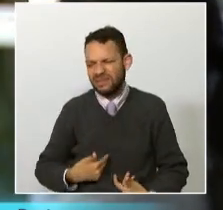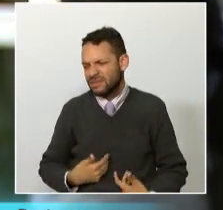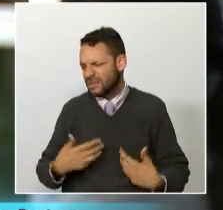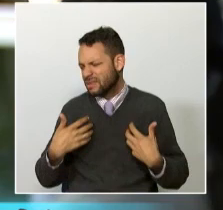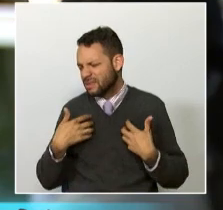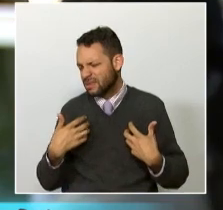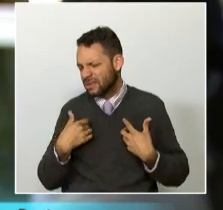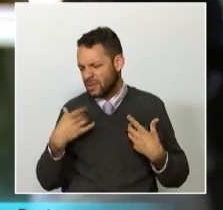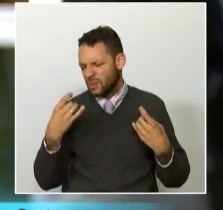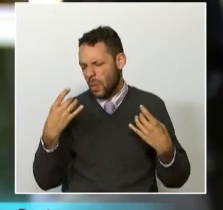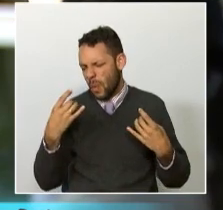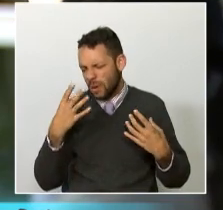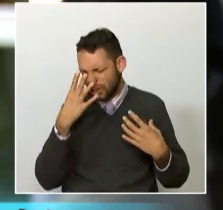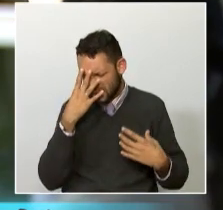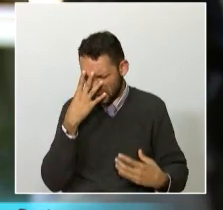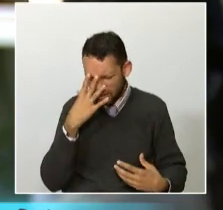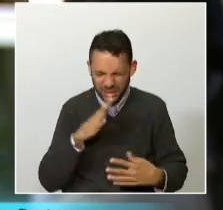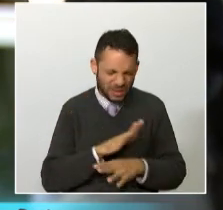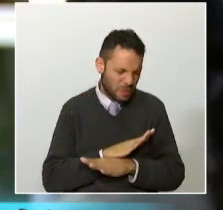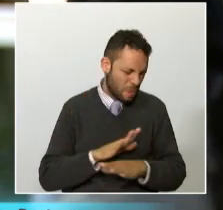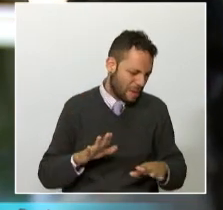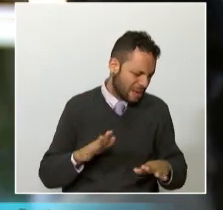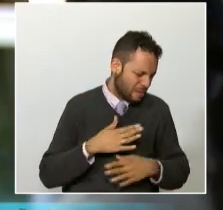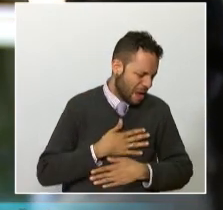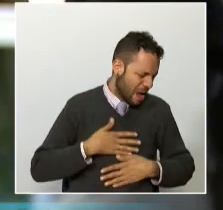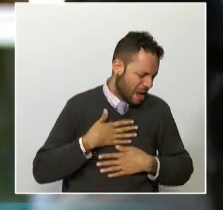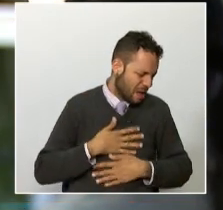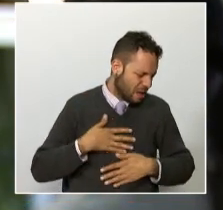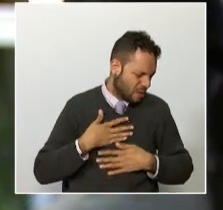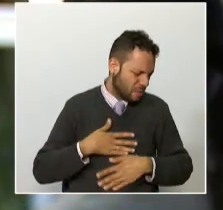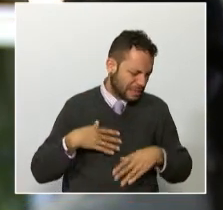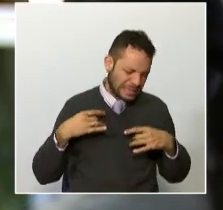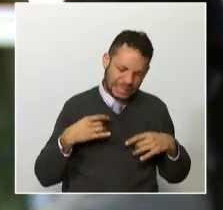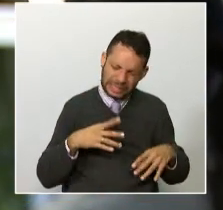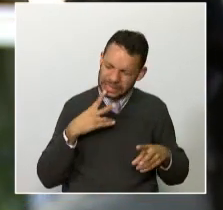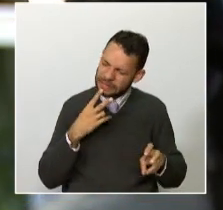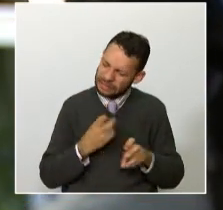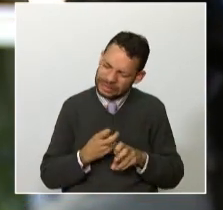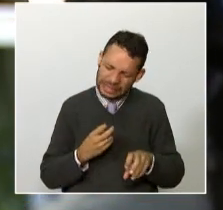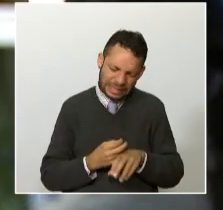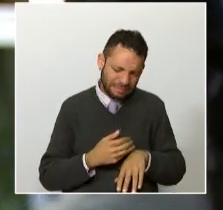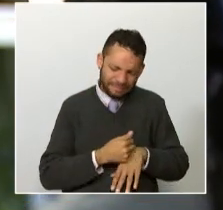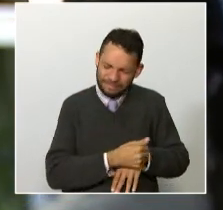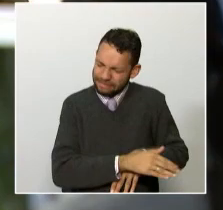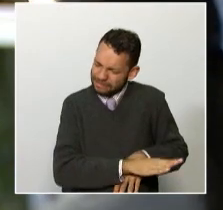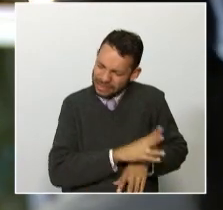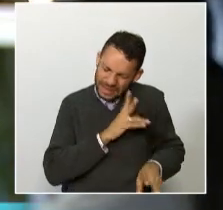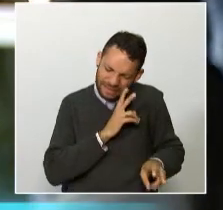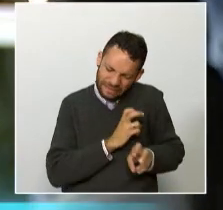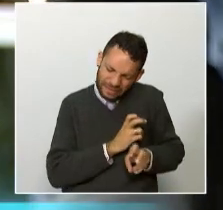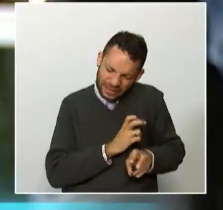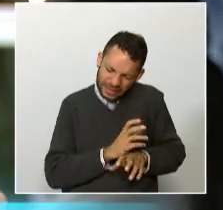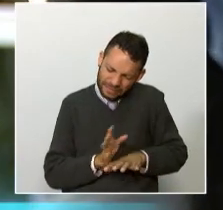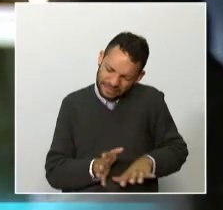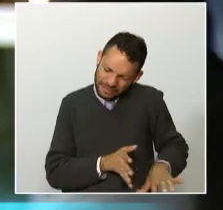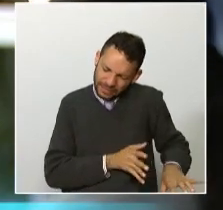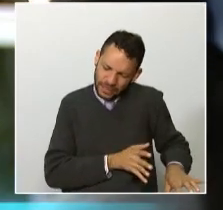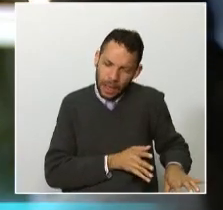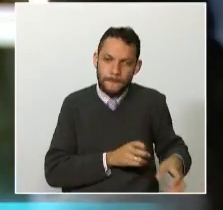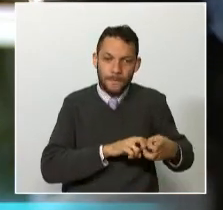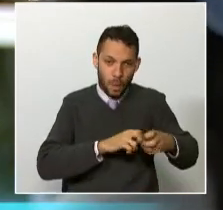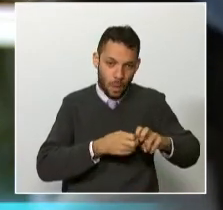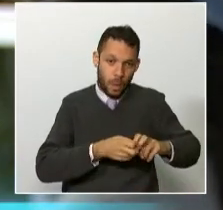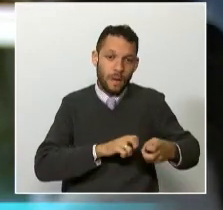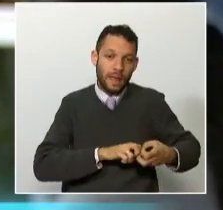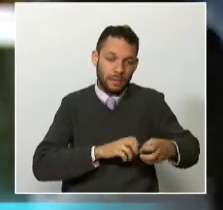ese dolor y esto inflamado y tal, pues le afecta su estado de ánimo. Entonces se complicó toda